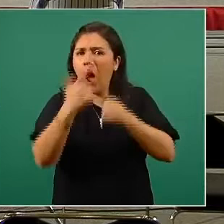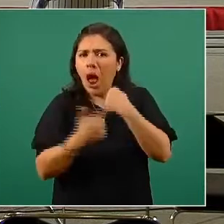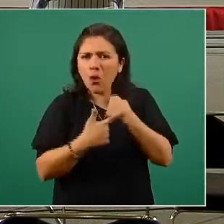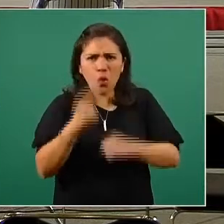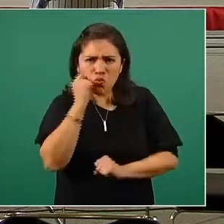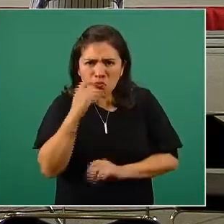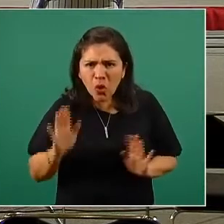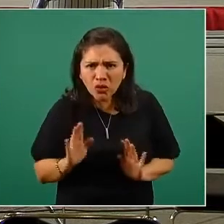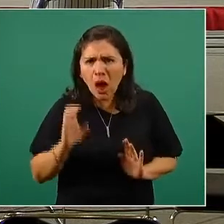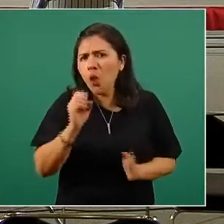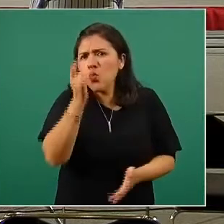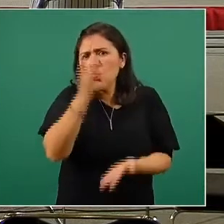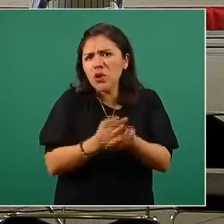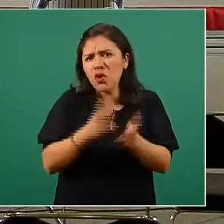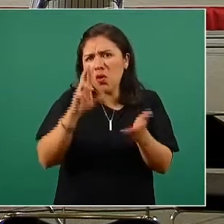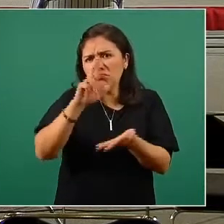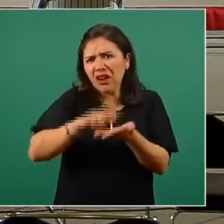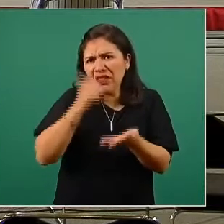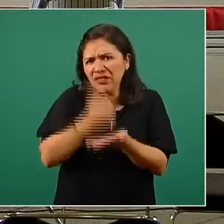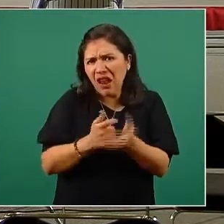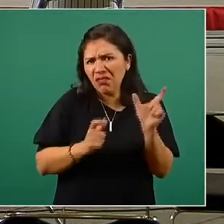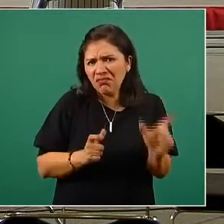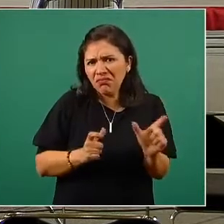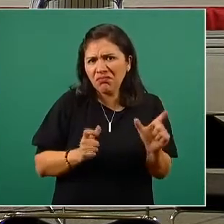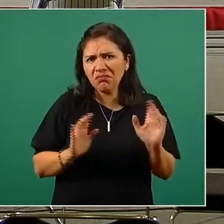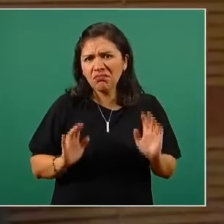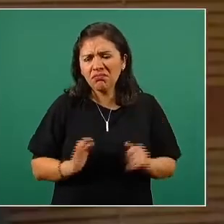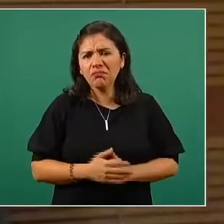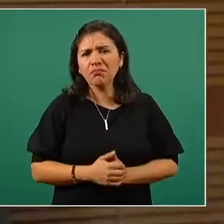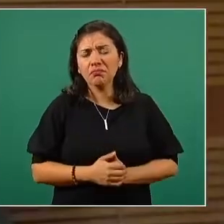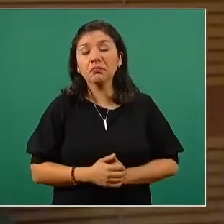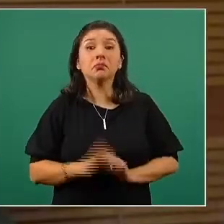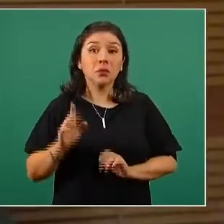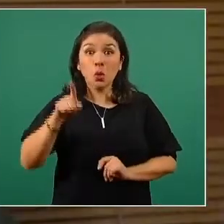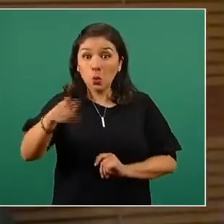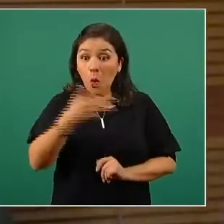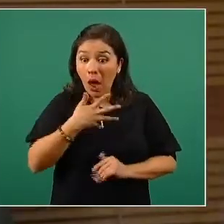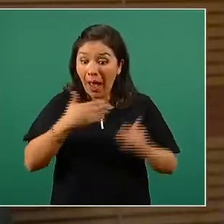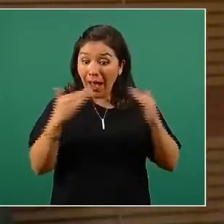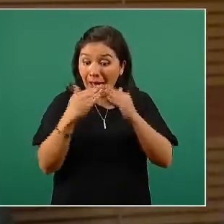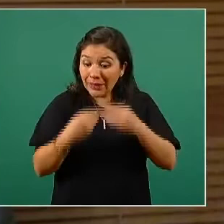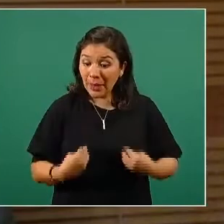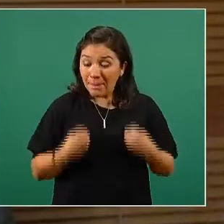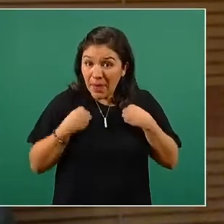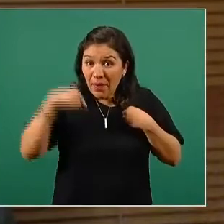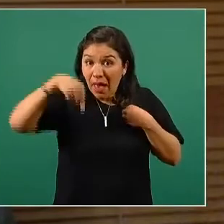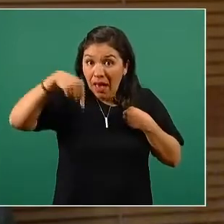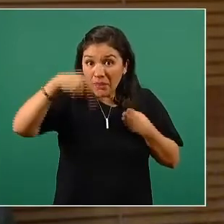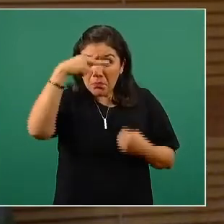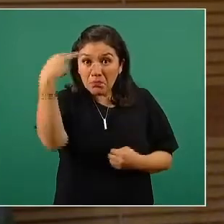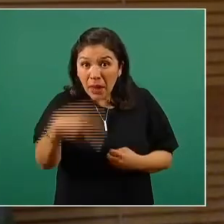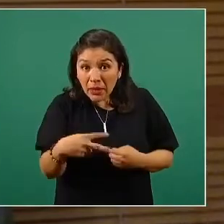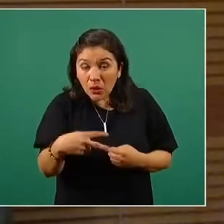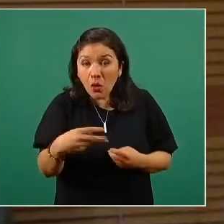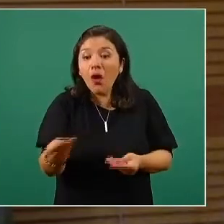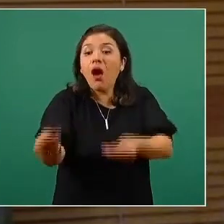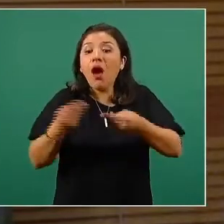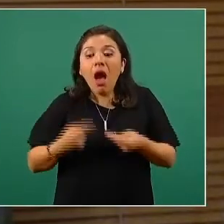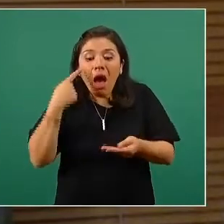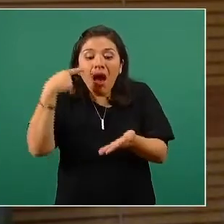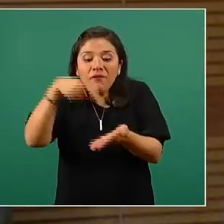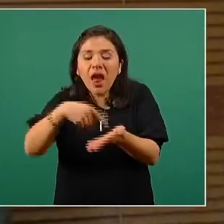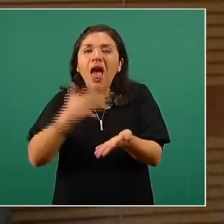Sí, solo con la identificación. Si pueden, si son residentes y tienen alguna prueba